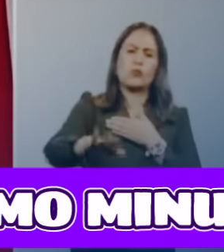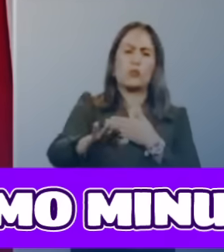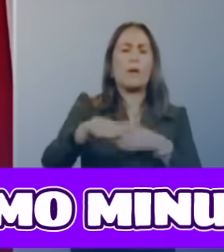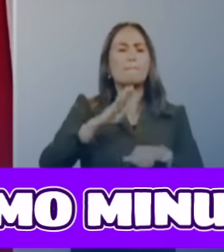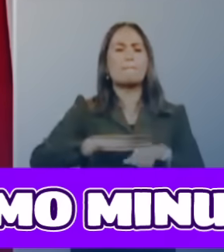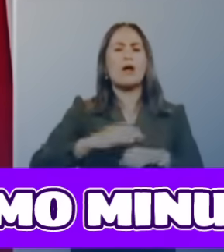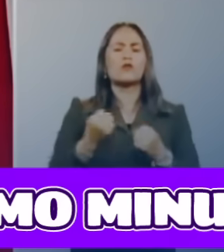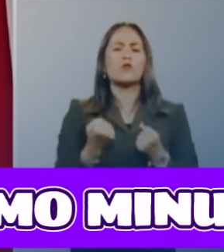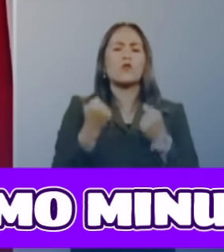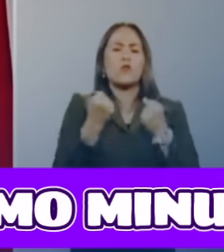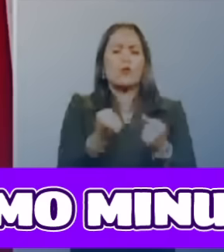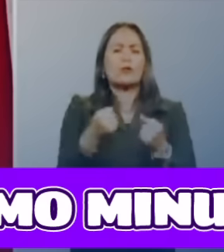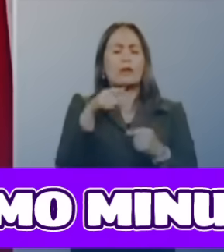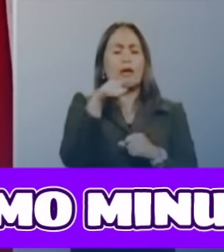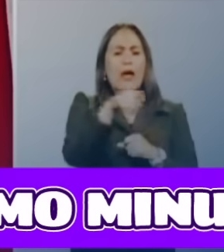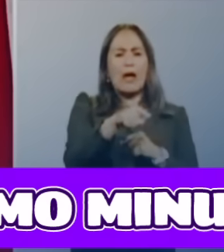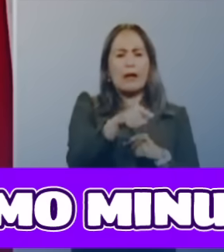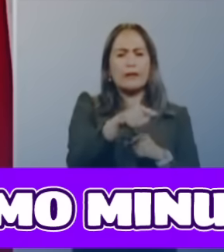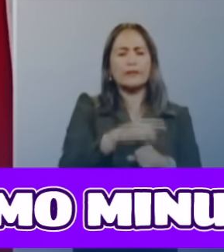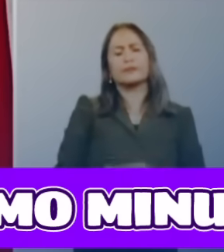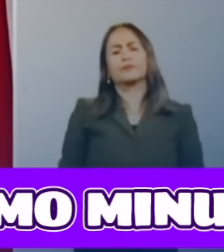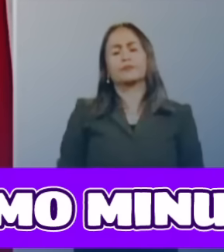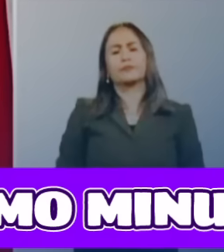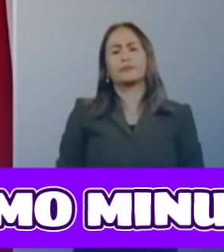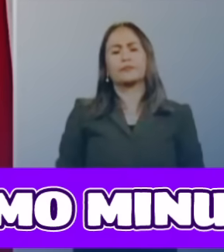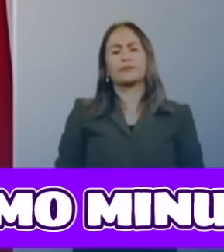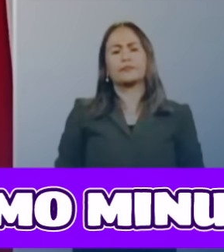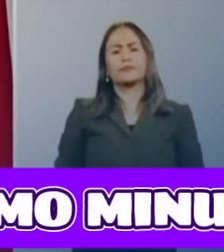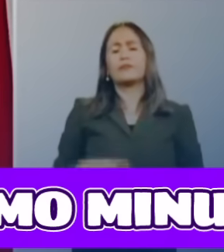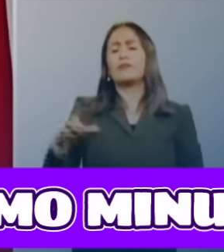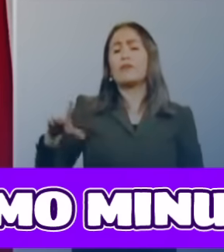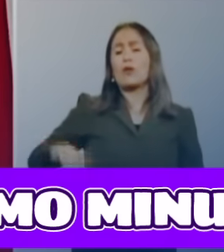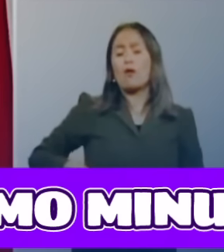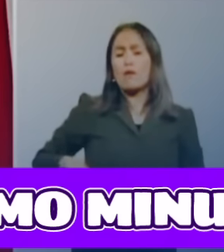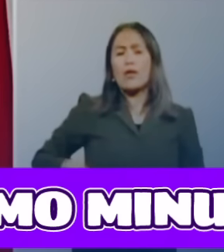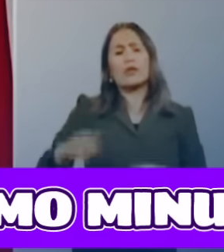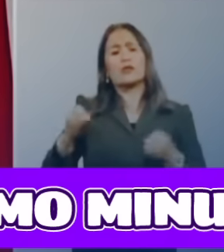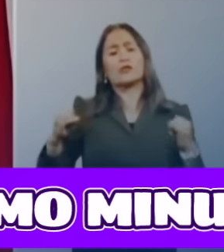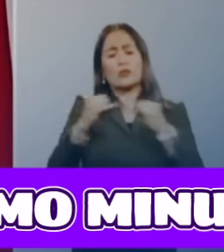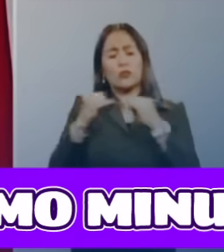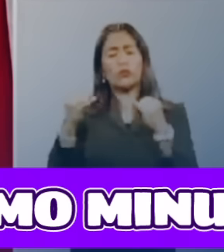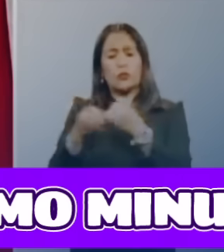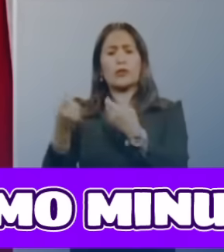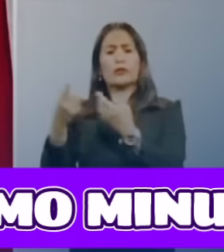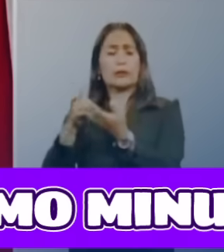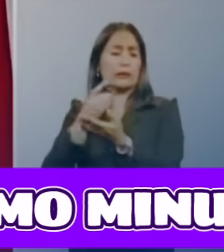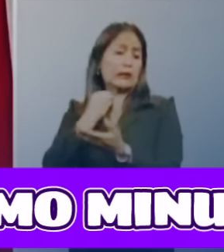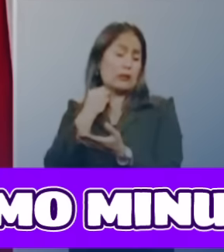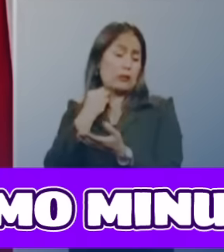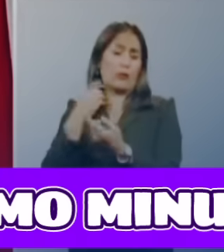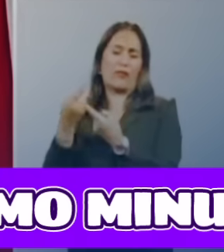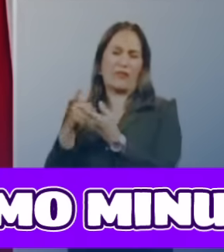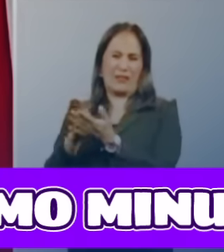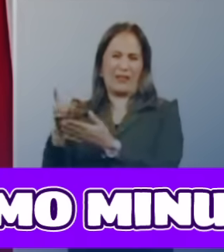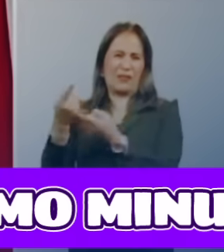fortalecimiento de los estados democráticos de derecho y por ende,